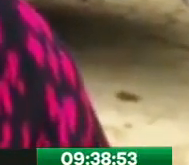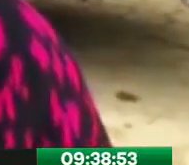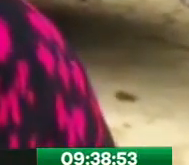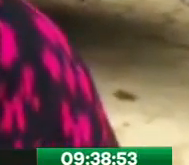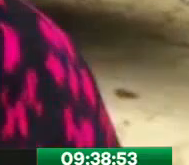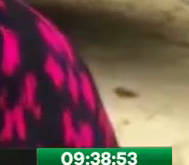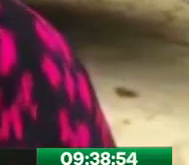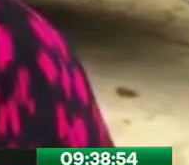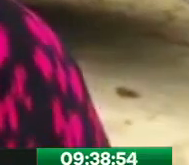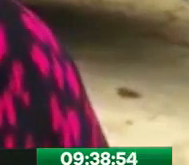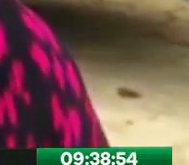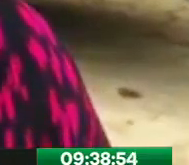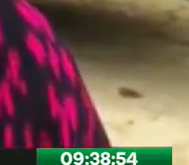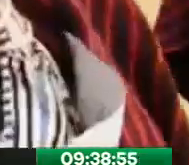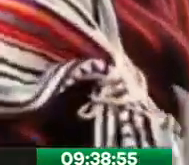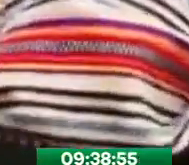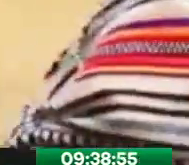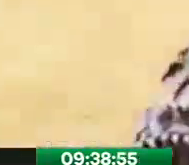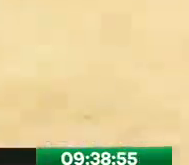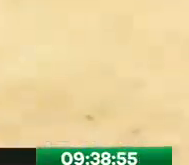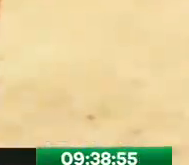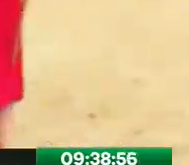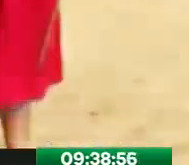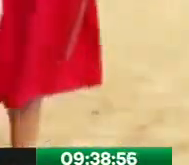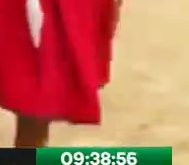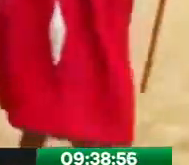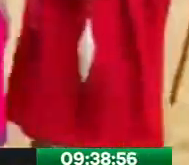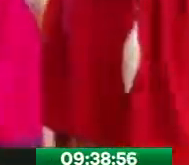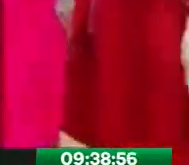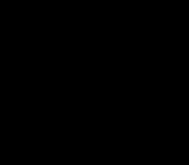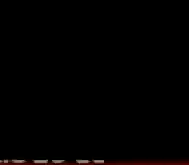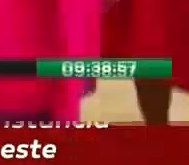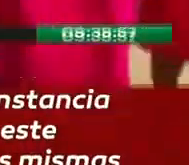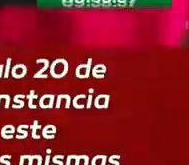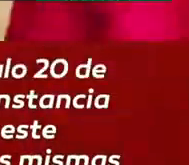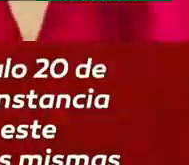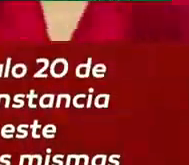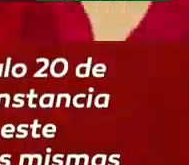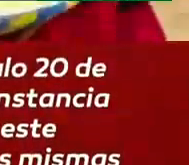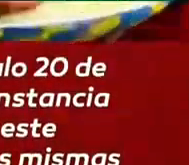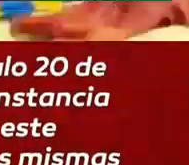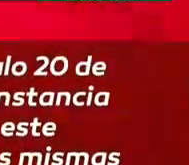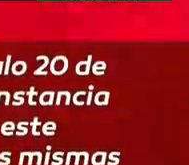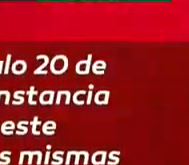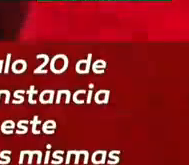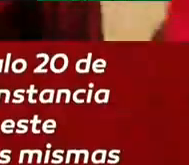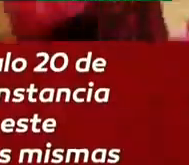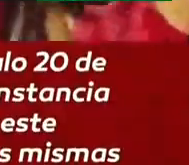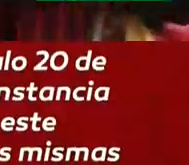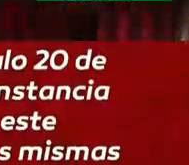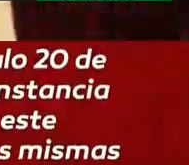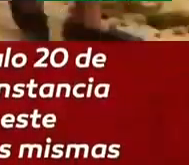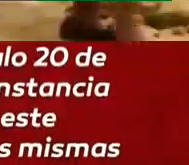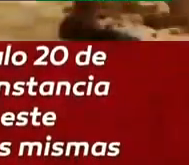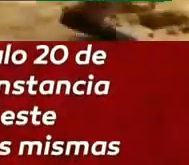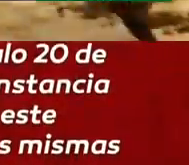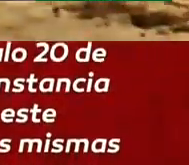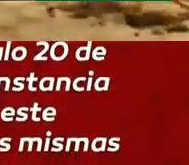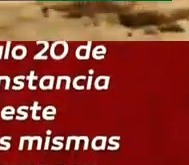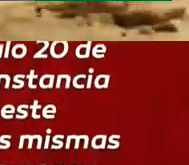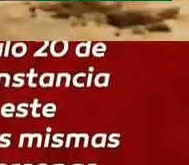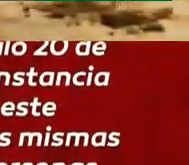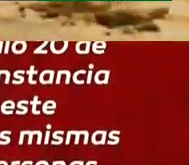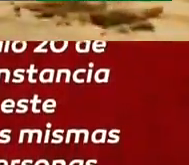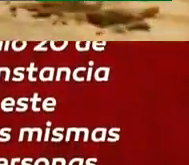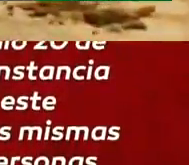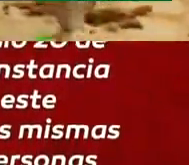no se avergüence de lo que es. Todo esto se realiza en honor a su patrono, San Vicente Ferrer, donde destacan las